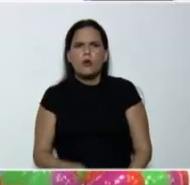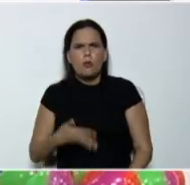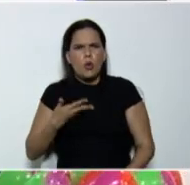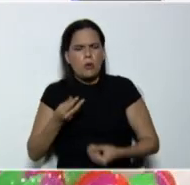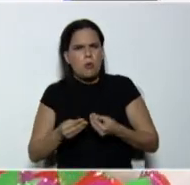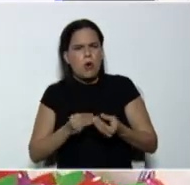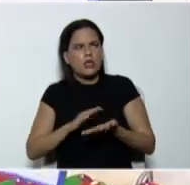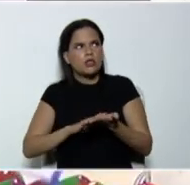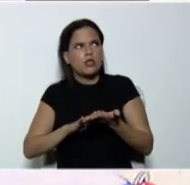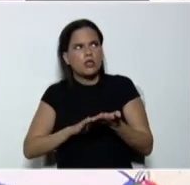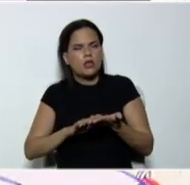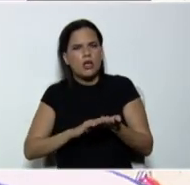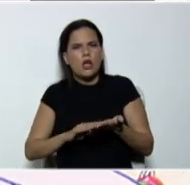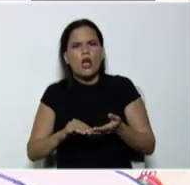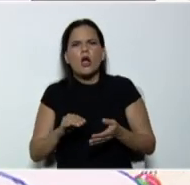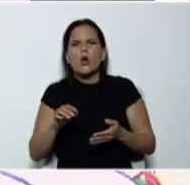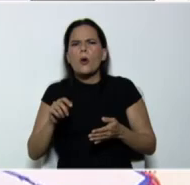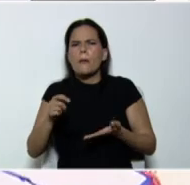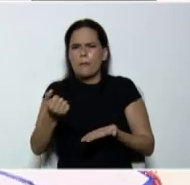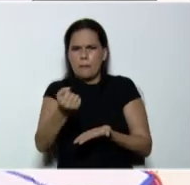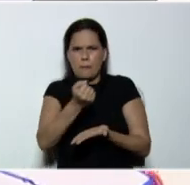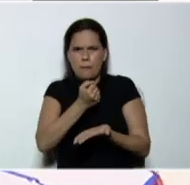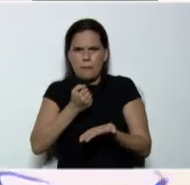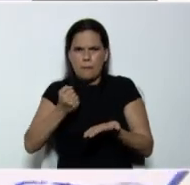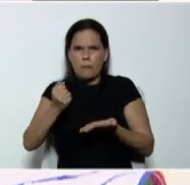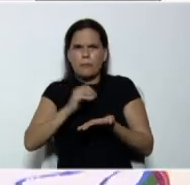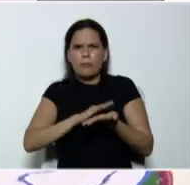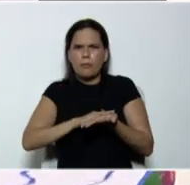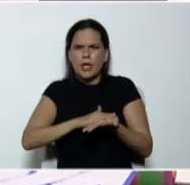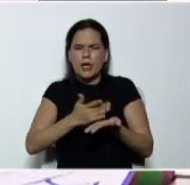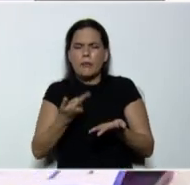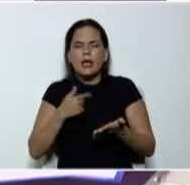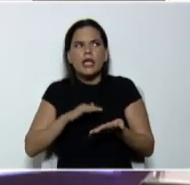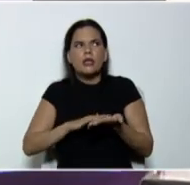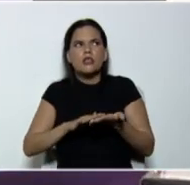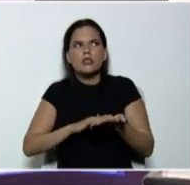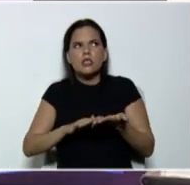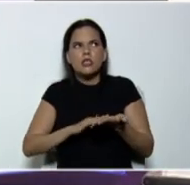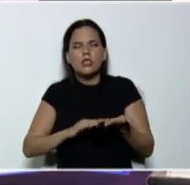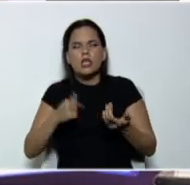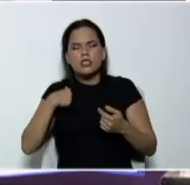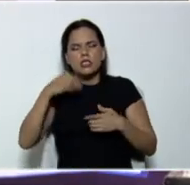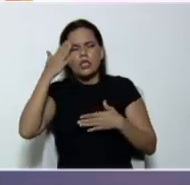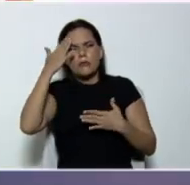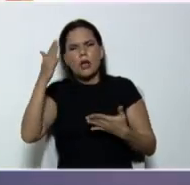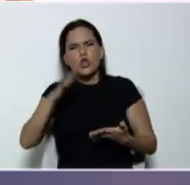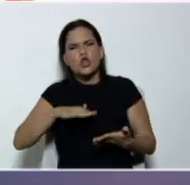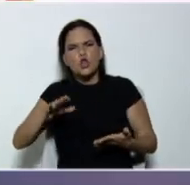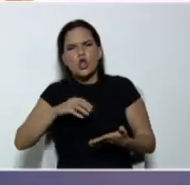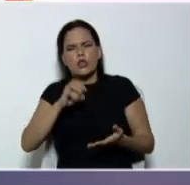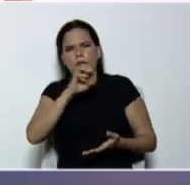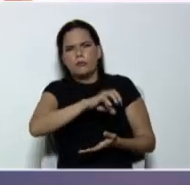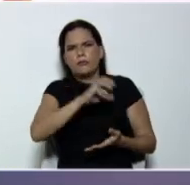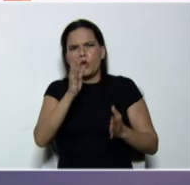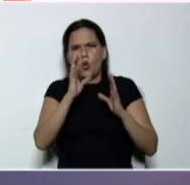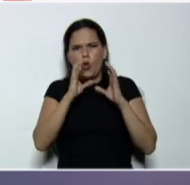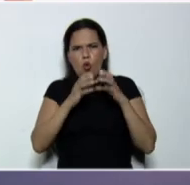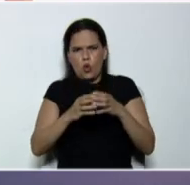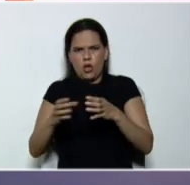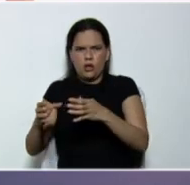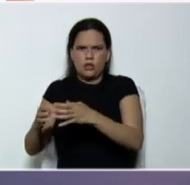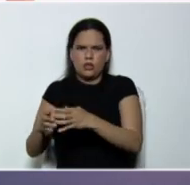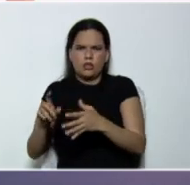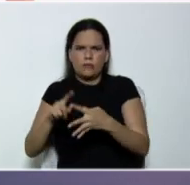Pega blanca, para que sienta la diferencia de la textura y sepa dónde va a colocar los objetos, o bien le